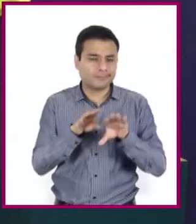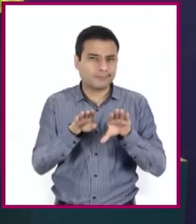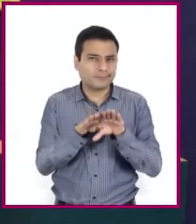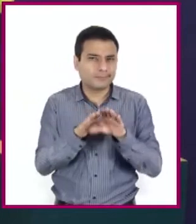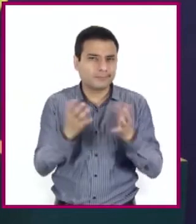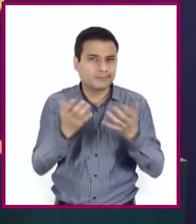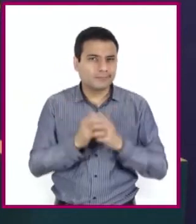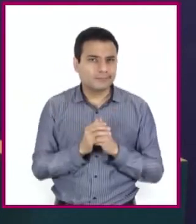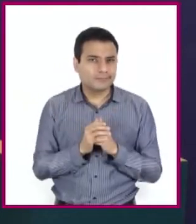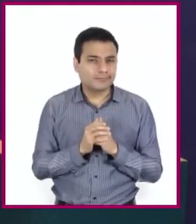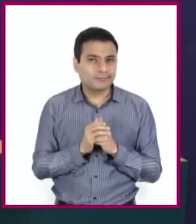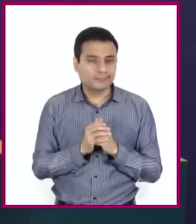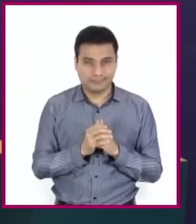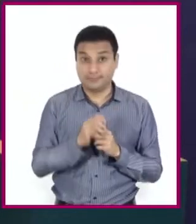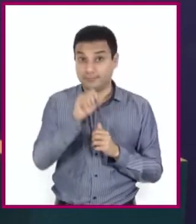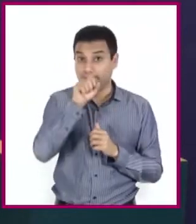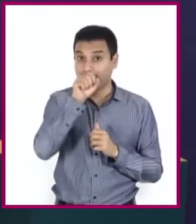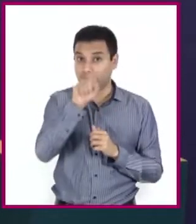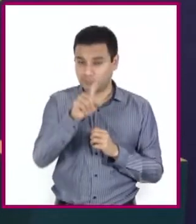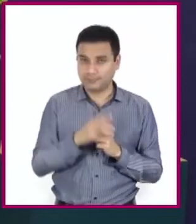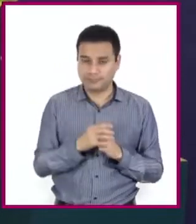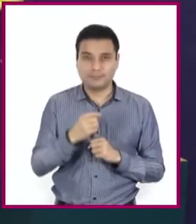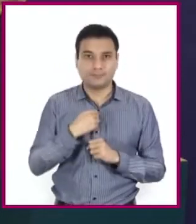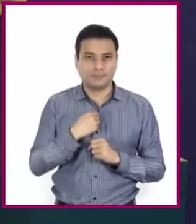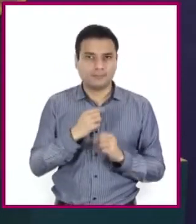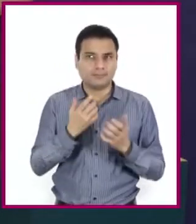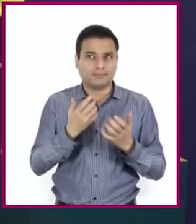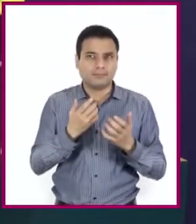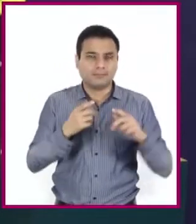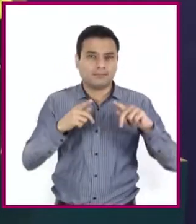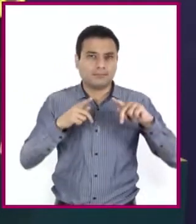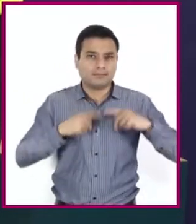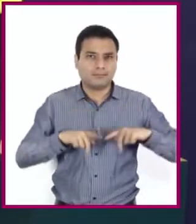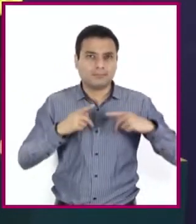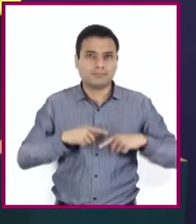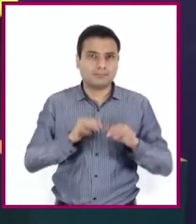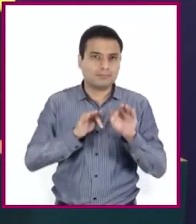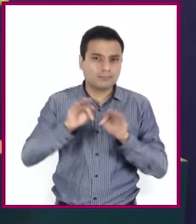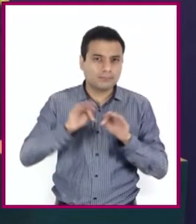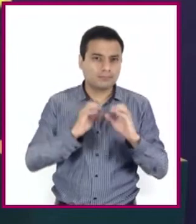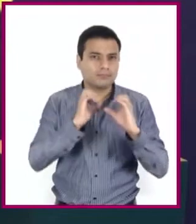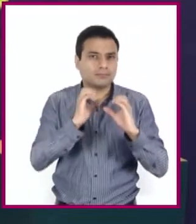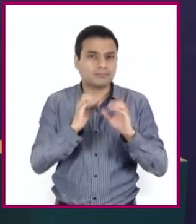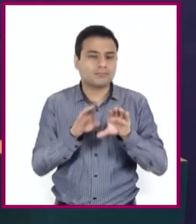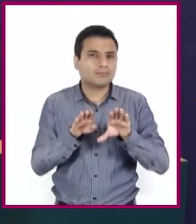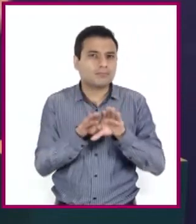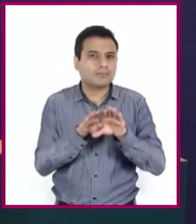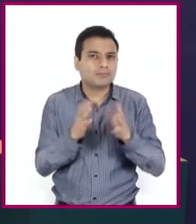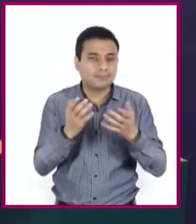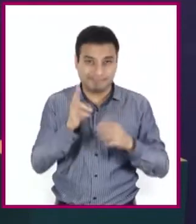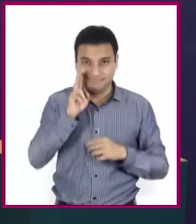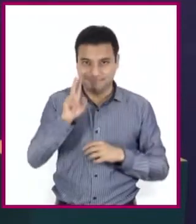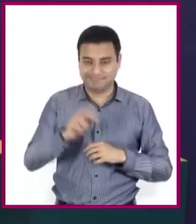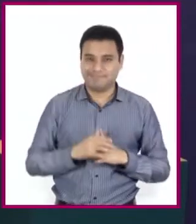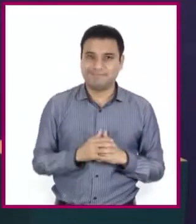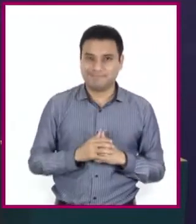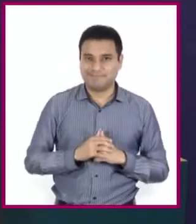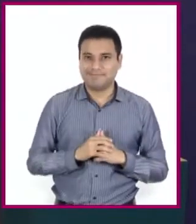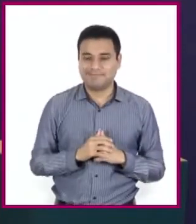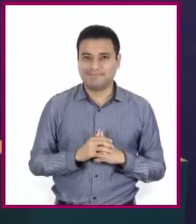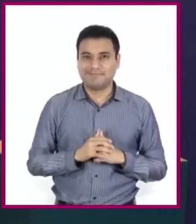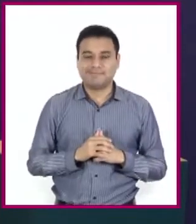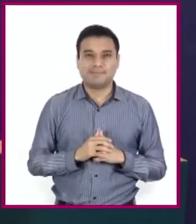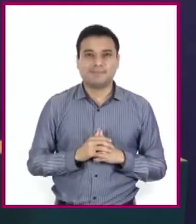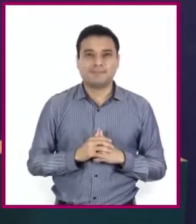renovables, además de los cuidados que deben tener los trabajadores de las plantas eléctricas en su día a día.